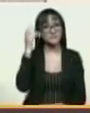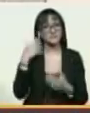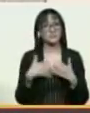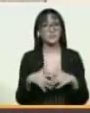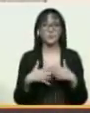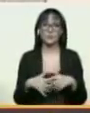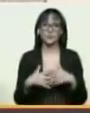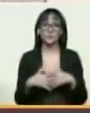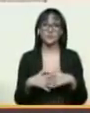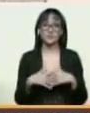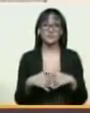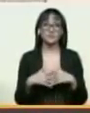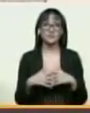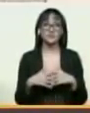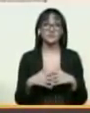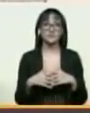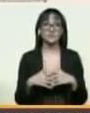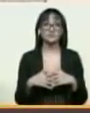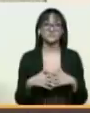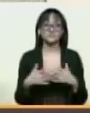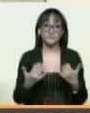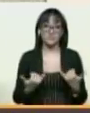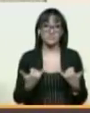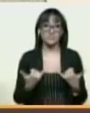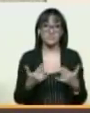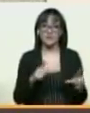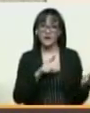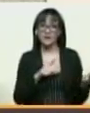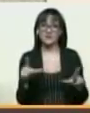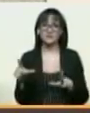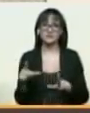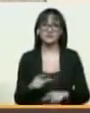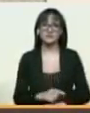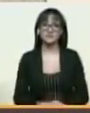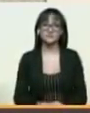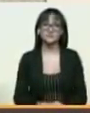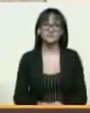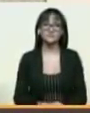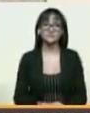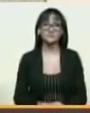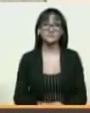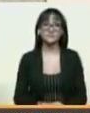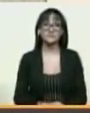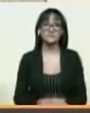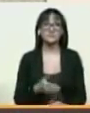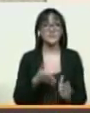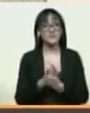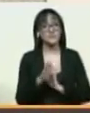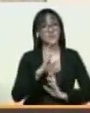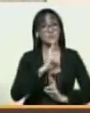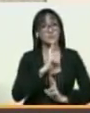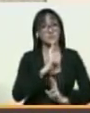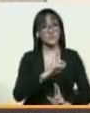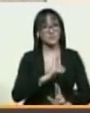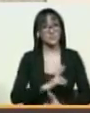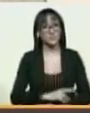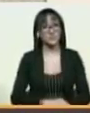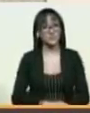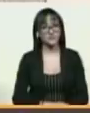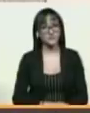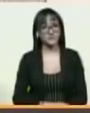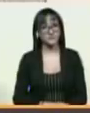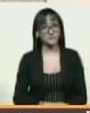productiva, que además la tenemos ya instalada. Y esto es una respuesta, y así